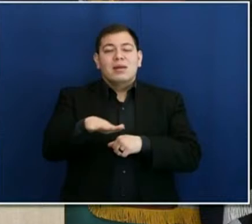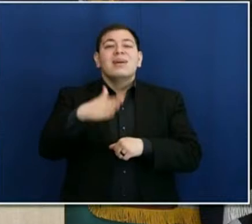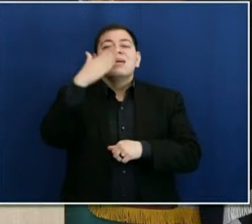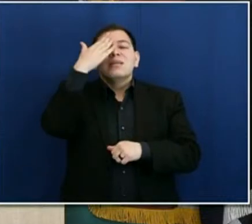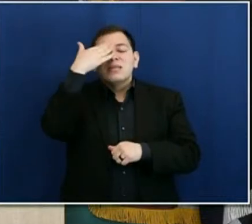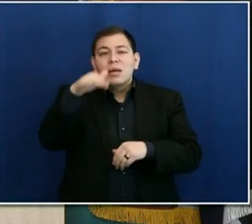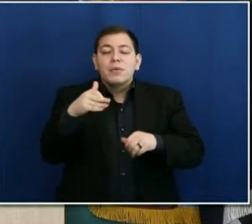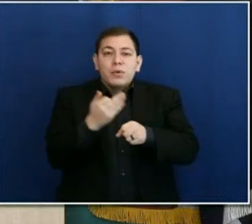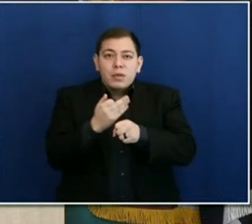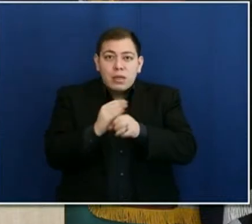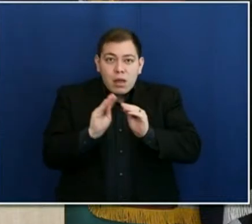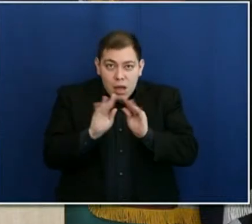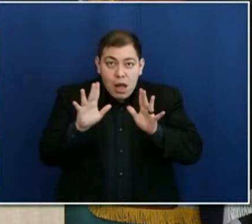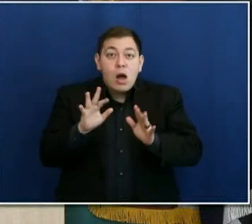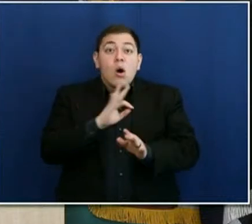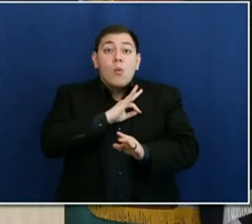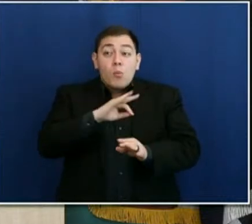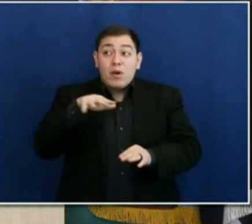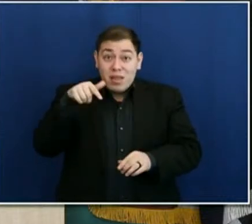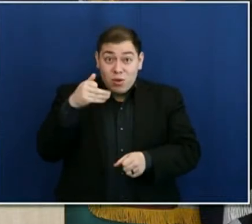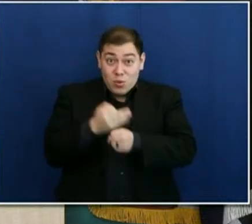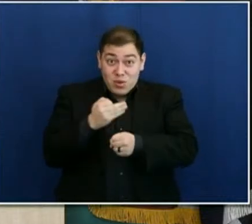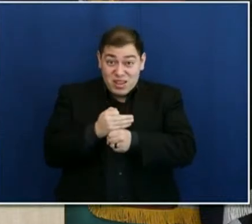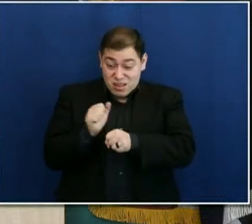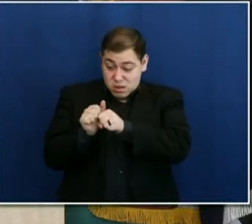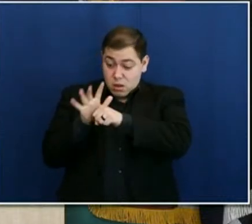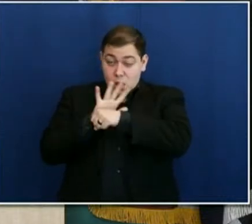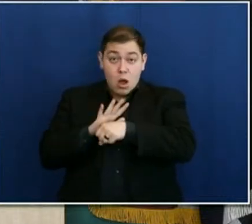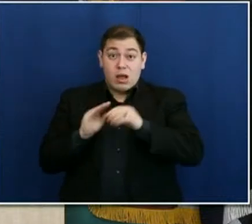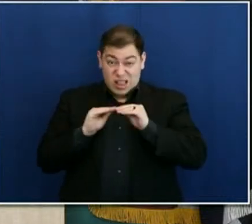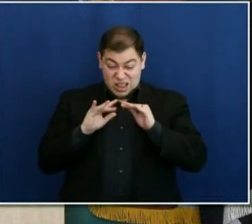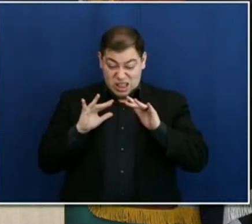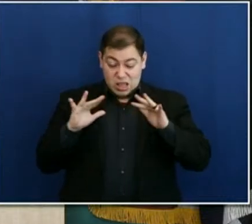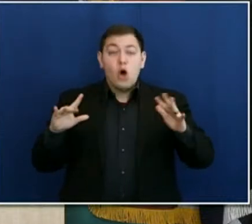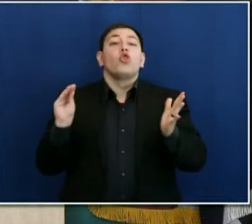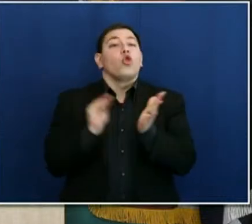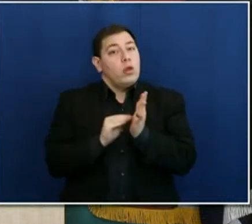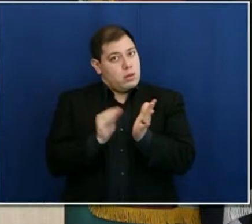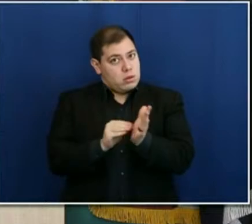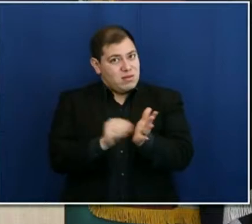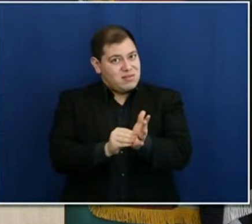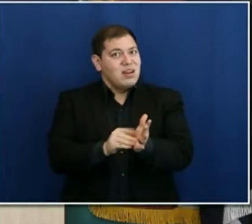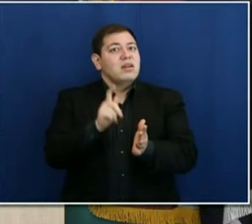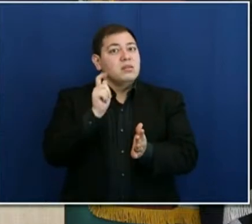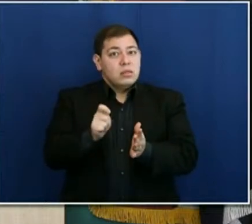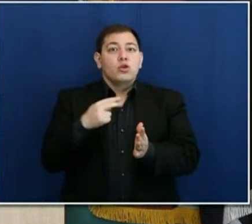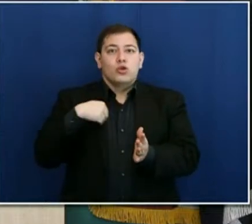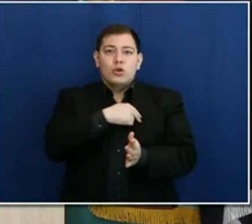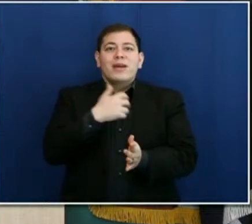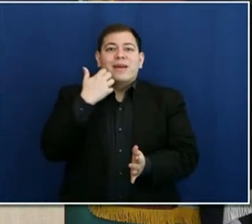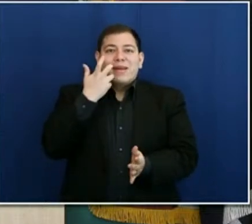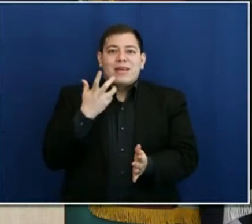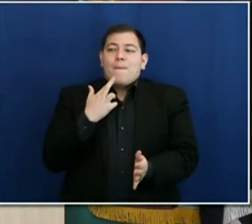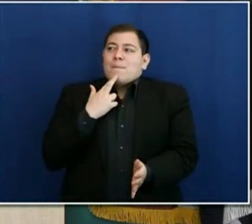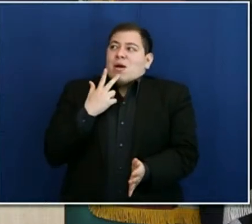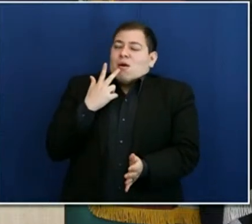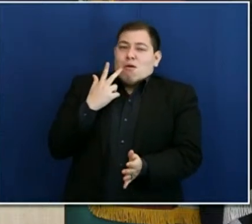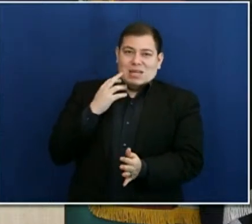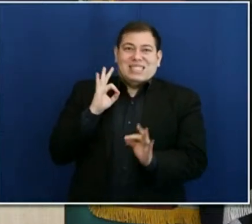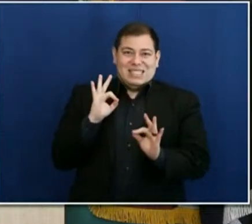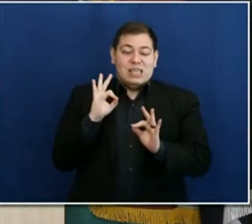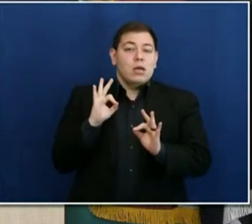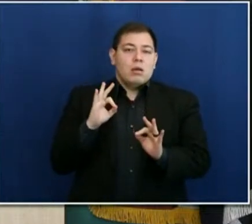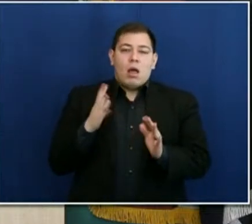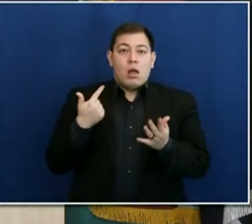camino claro hacia la recuperación de esta pandemia, aunque el virus todavía sigue activo en nuestras comunidades, especialmente con las nuevas